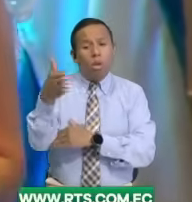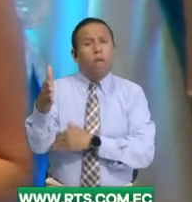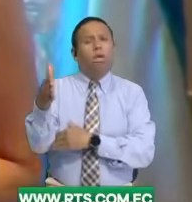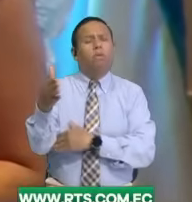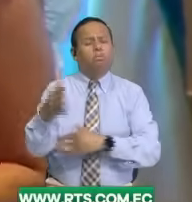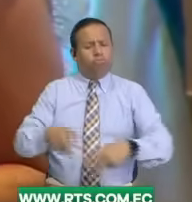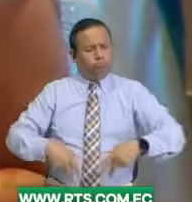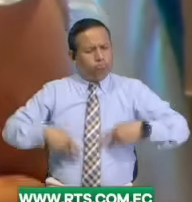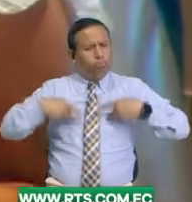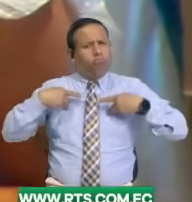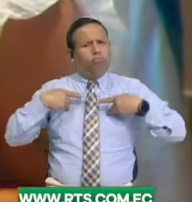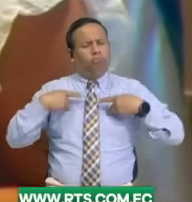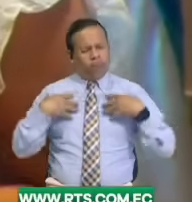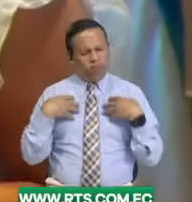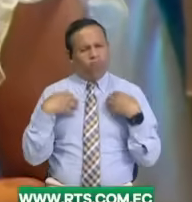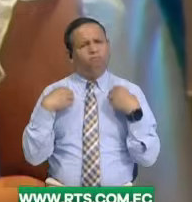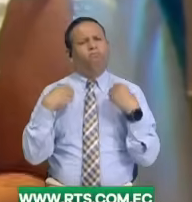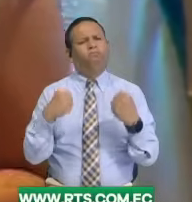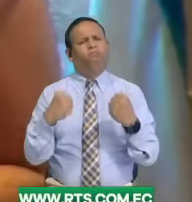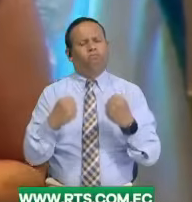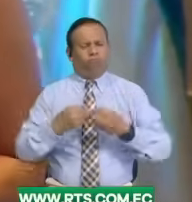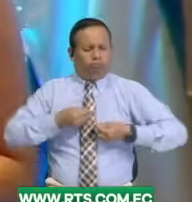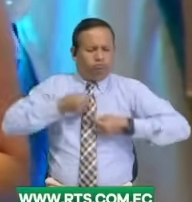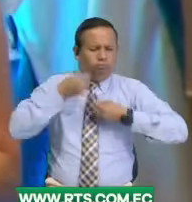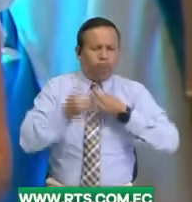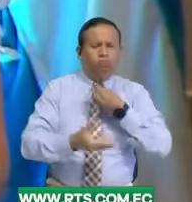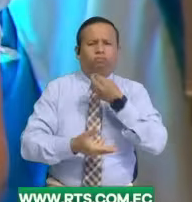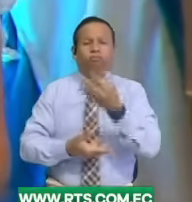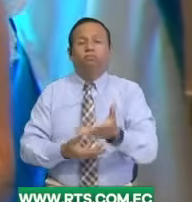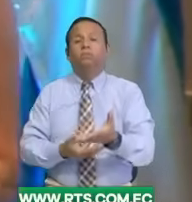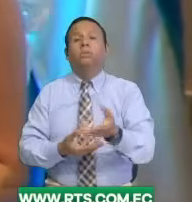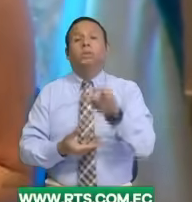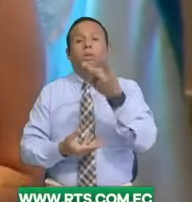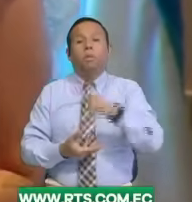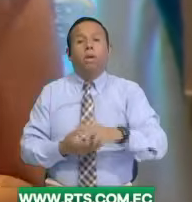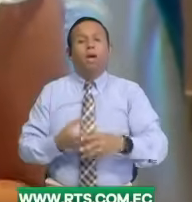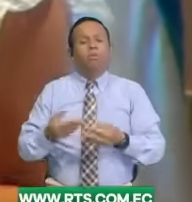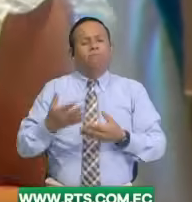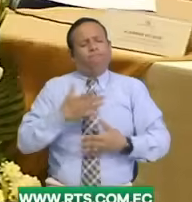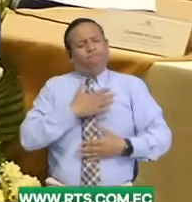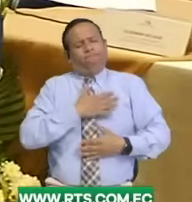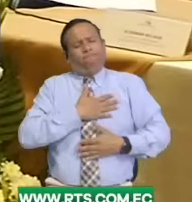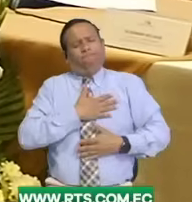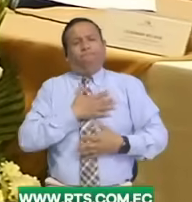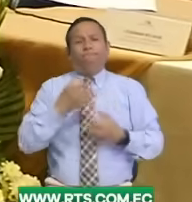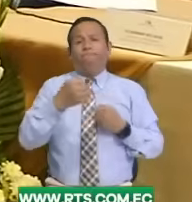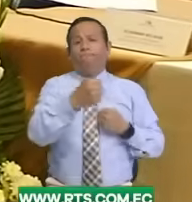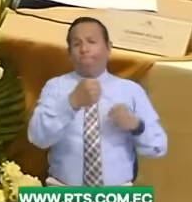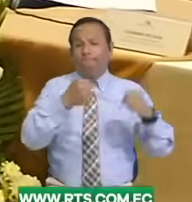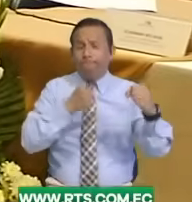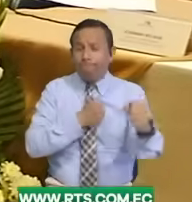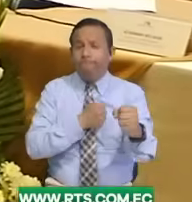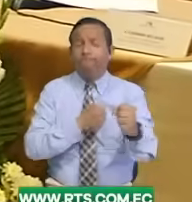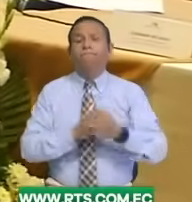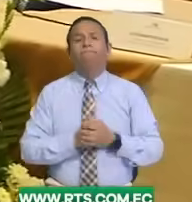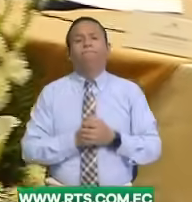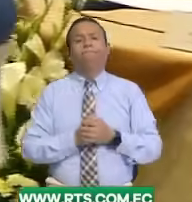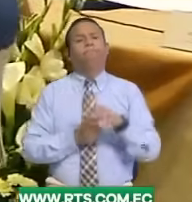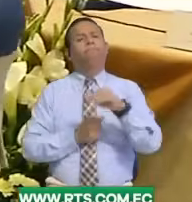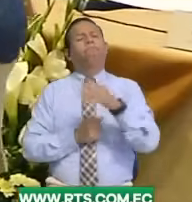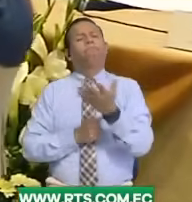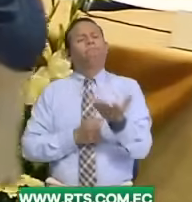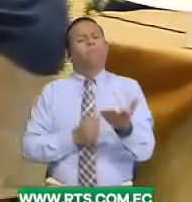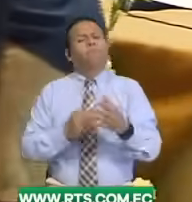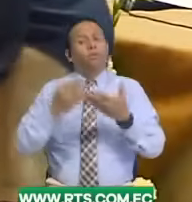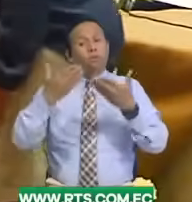de Guayaquil es aguerrida, solidaria, pero sobre todo es resiliente. Antes de concluir el acto, un